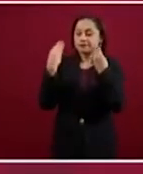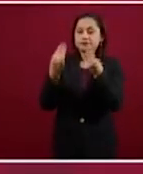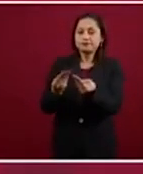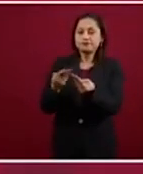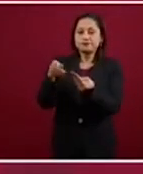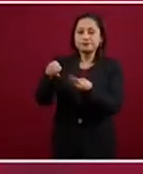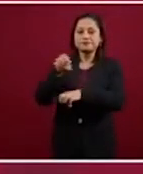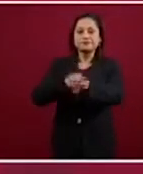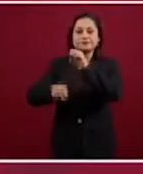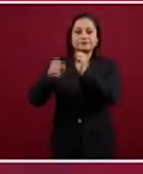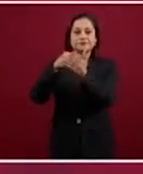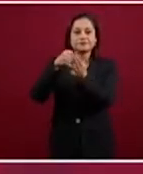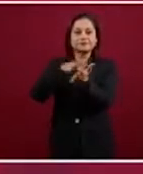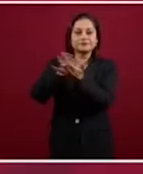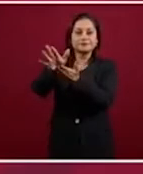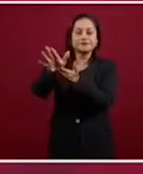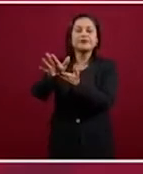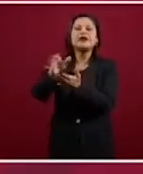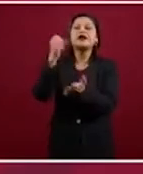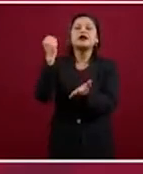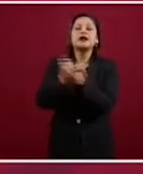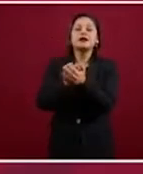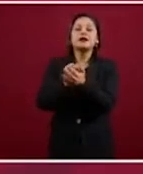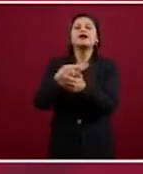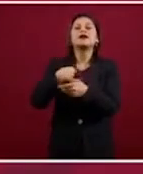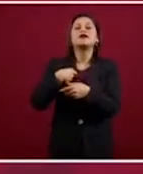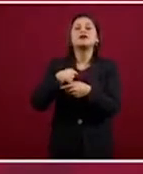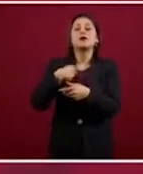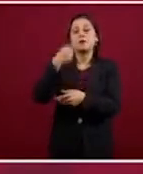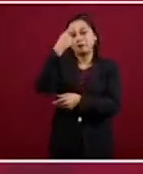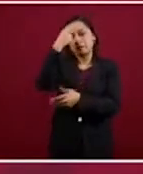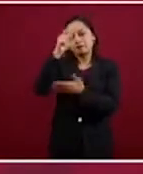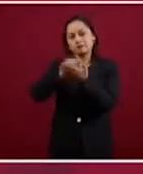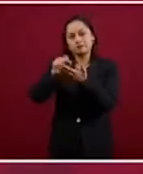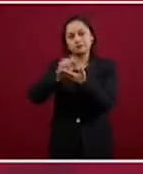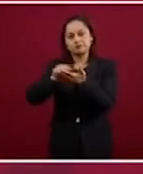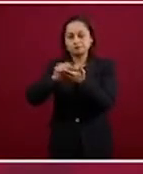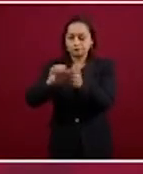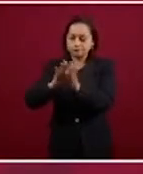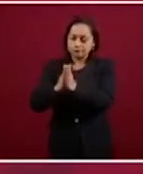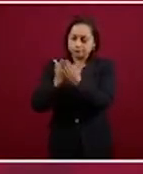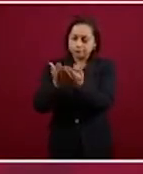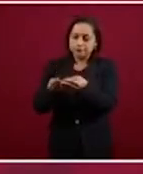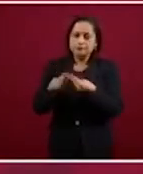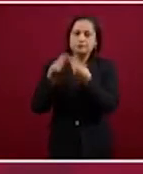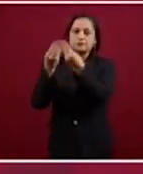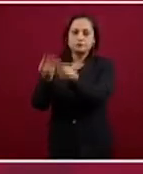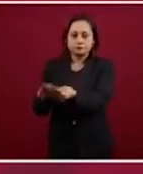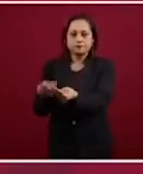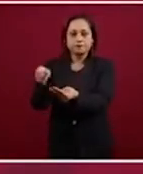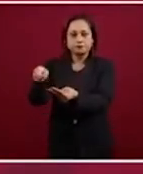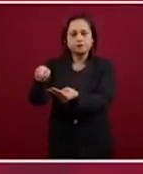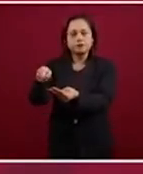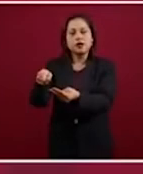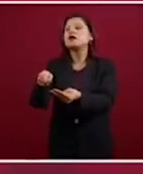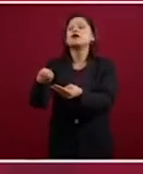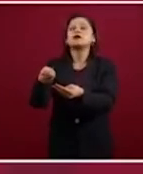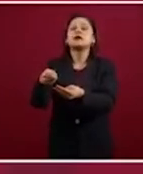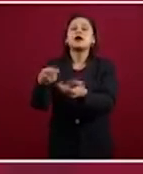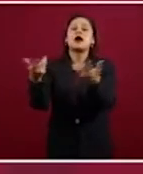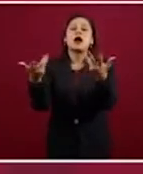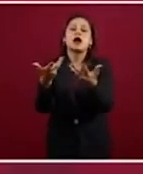libro para que esté el día primero porque lleva un mes